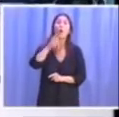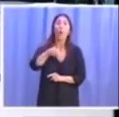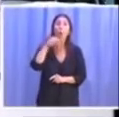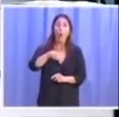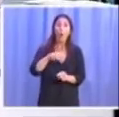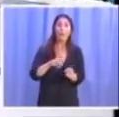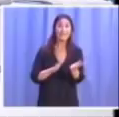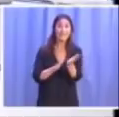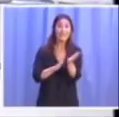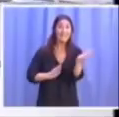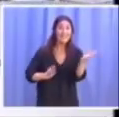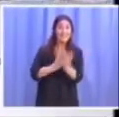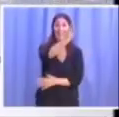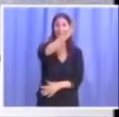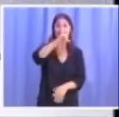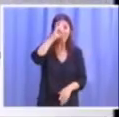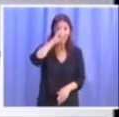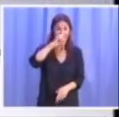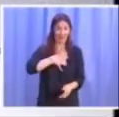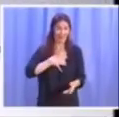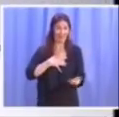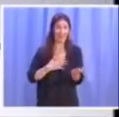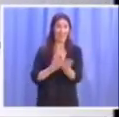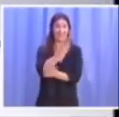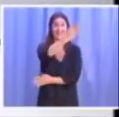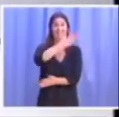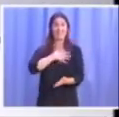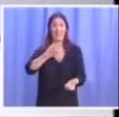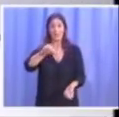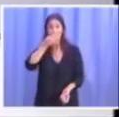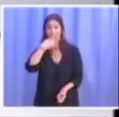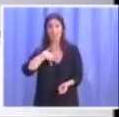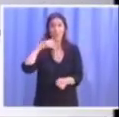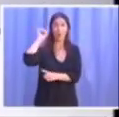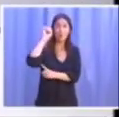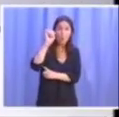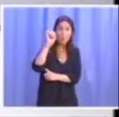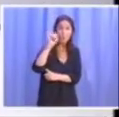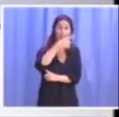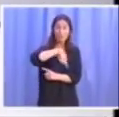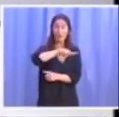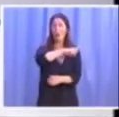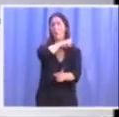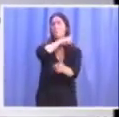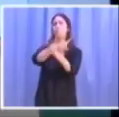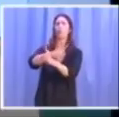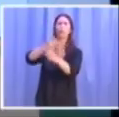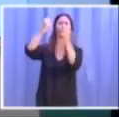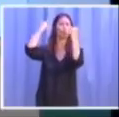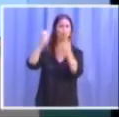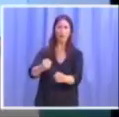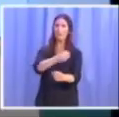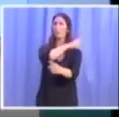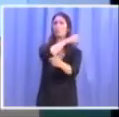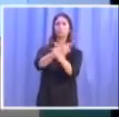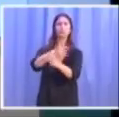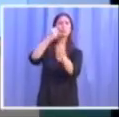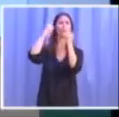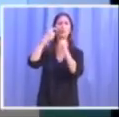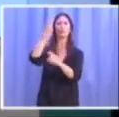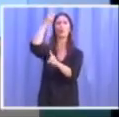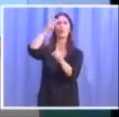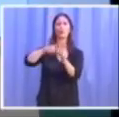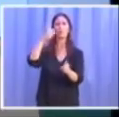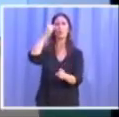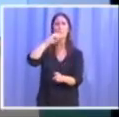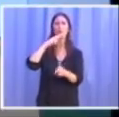extrema izquierda radical, la extrema izquierda socialista y comunista han hecho un ataque durísimo, durísimo a un hombre que se